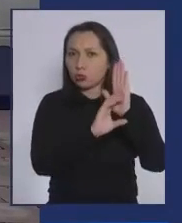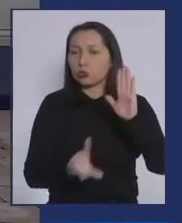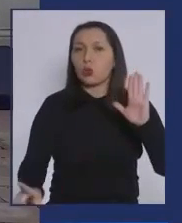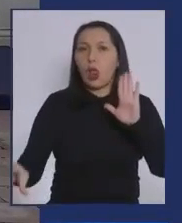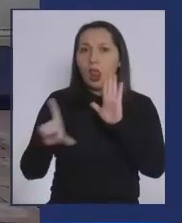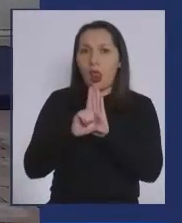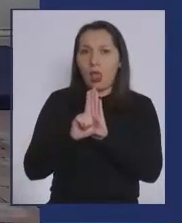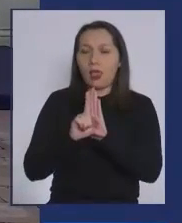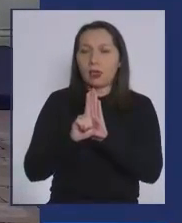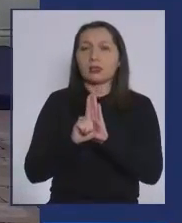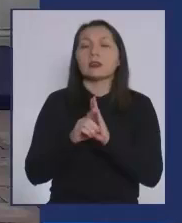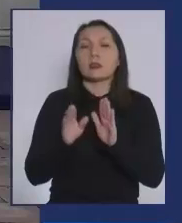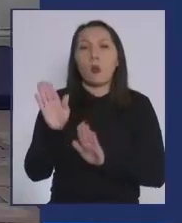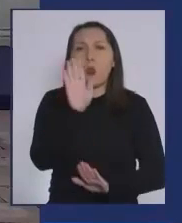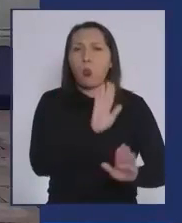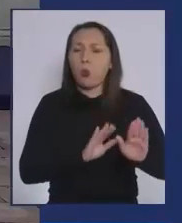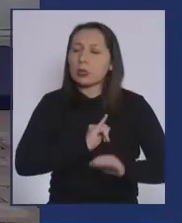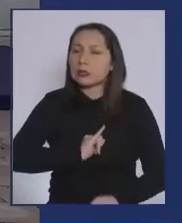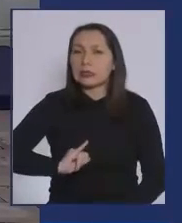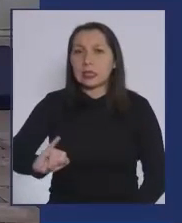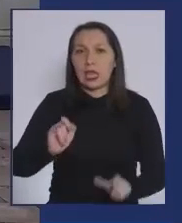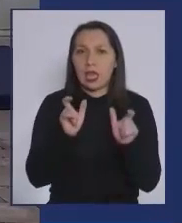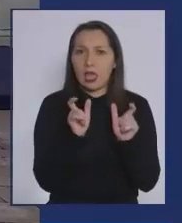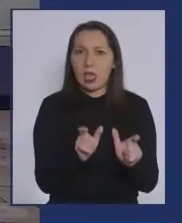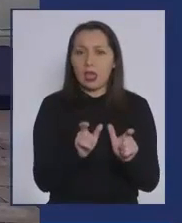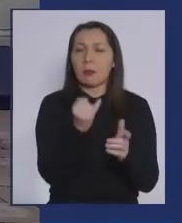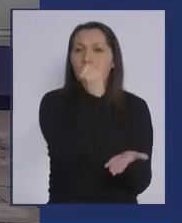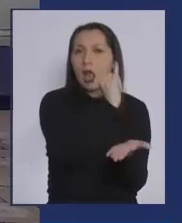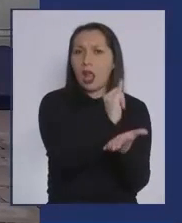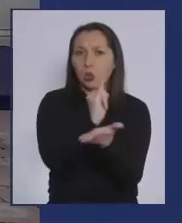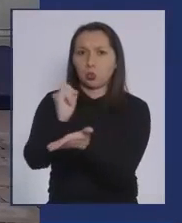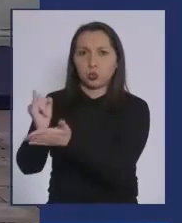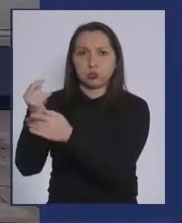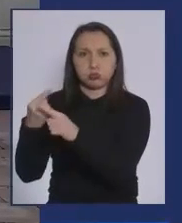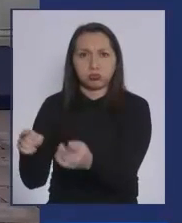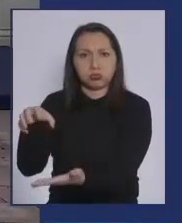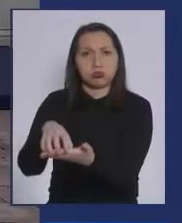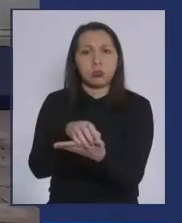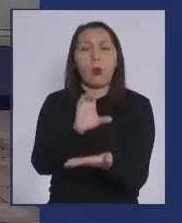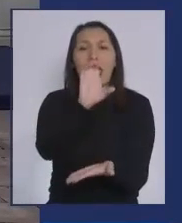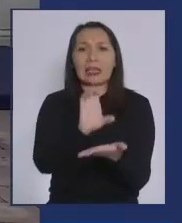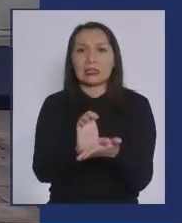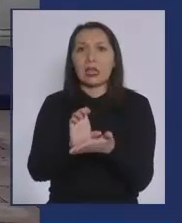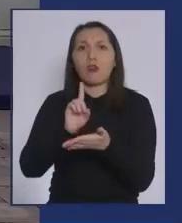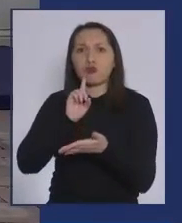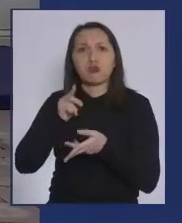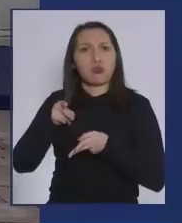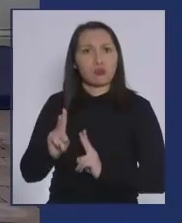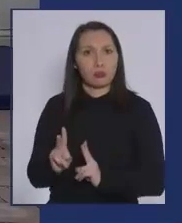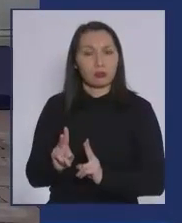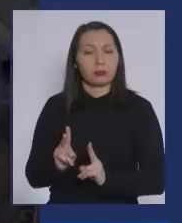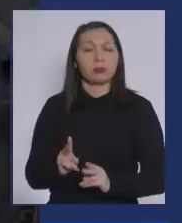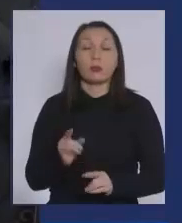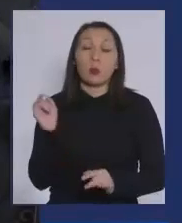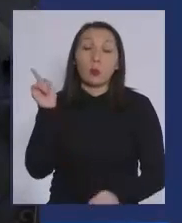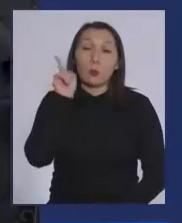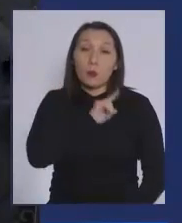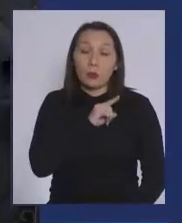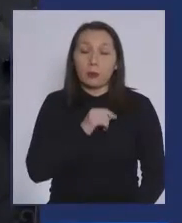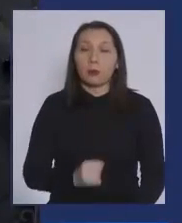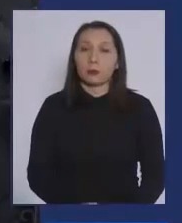las leyes ya proteger siempre las instituciones y el estado de derecho finalmente